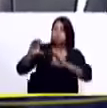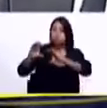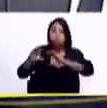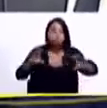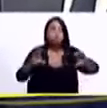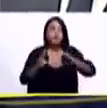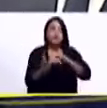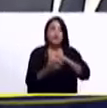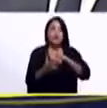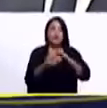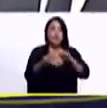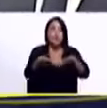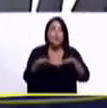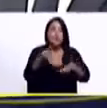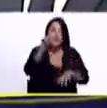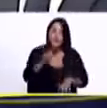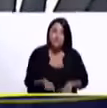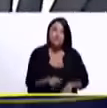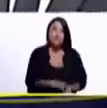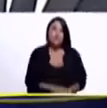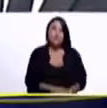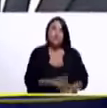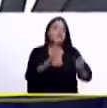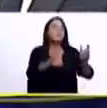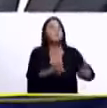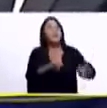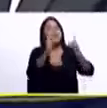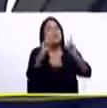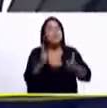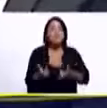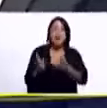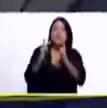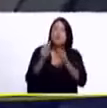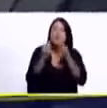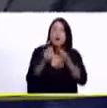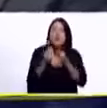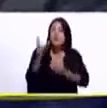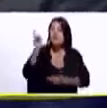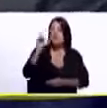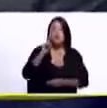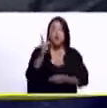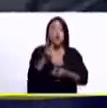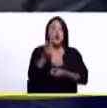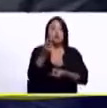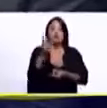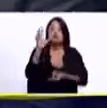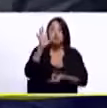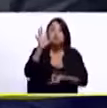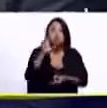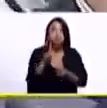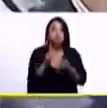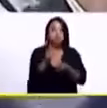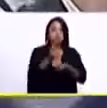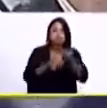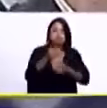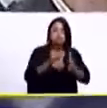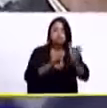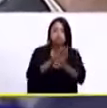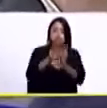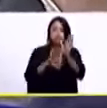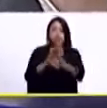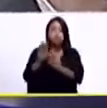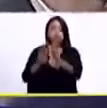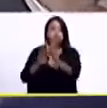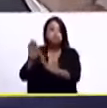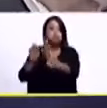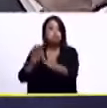tecnología, y que permita ir recuperando nuestro país en todos sus indicadores de crecimiento y